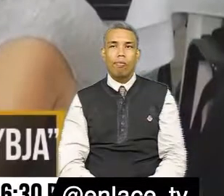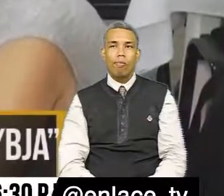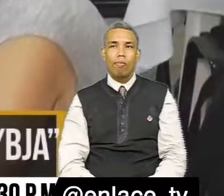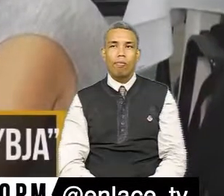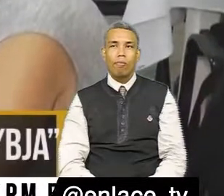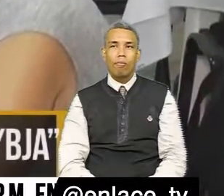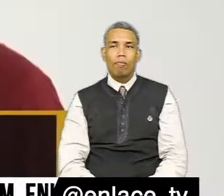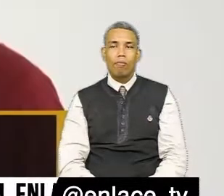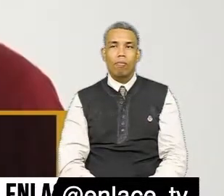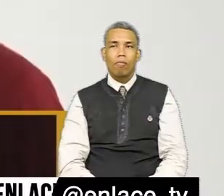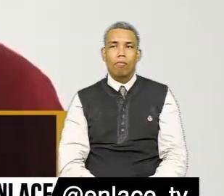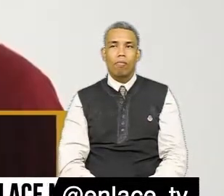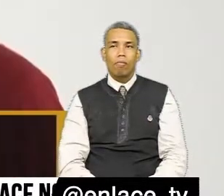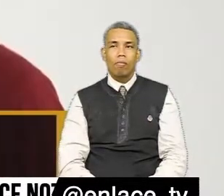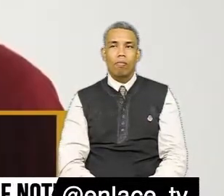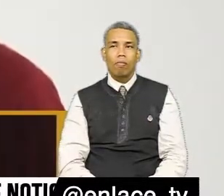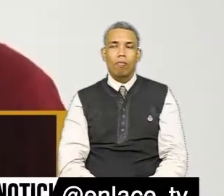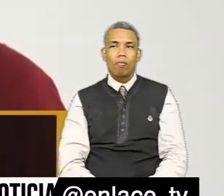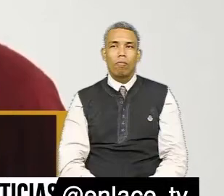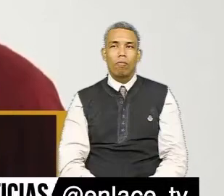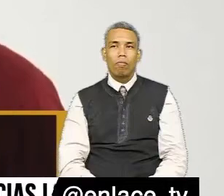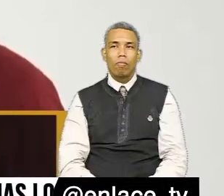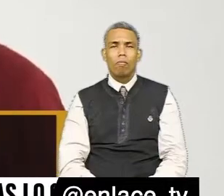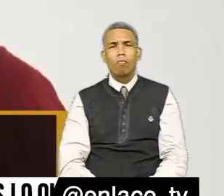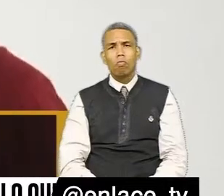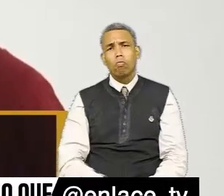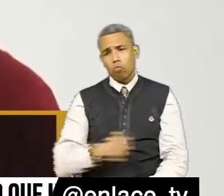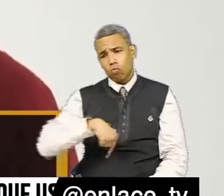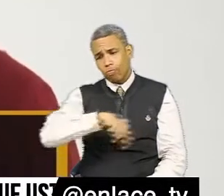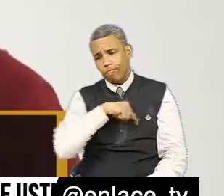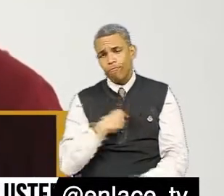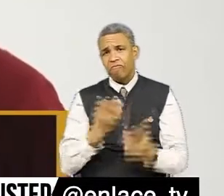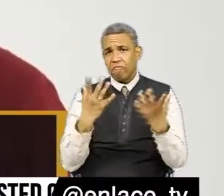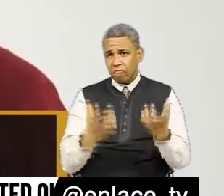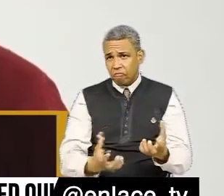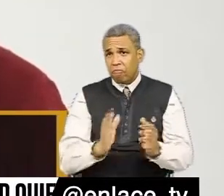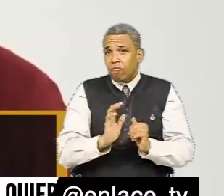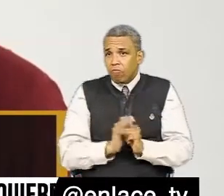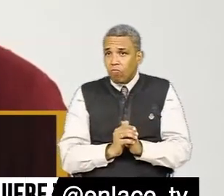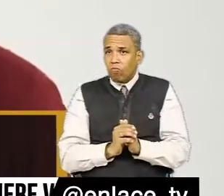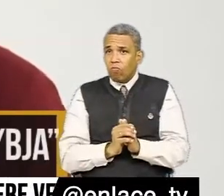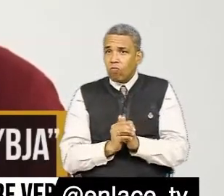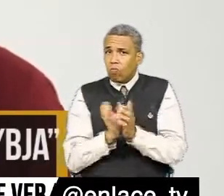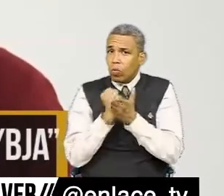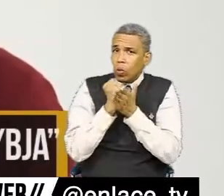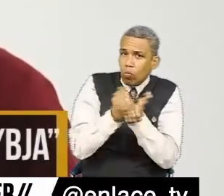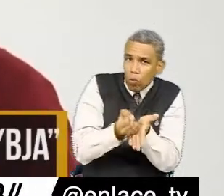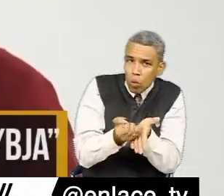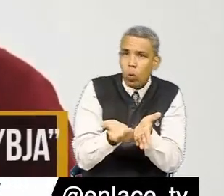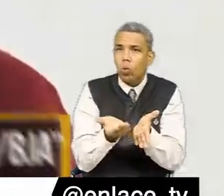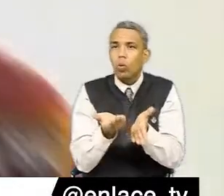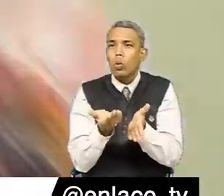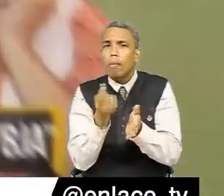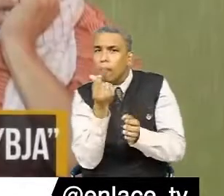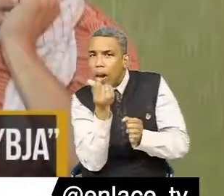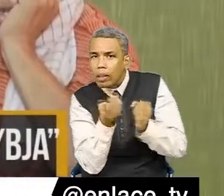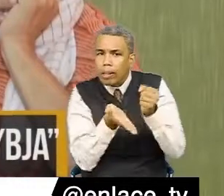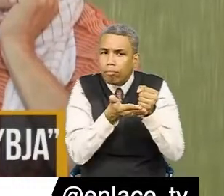nosotros queremos en esta ocasión acompañarlos más allá acompañarlos en el proceso de comenzar a recoger los fondos para sus